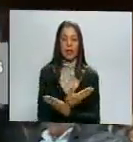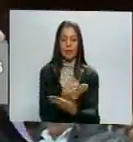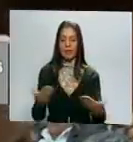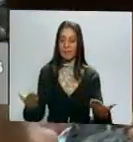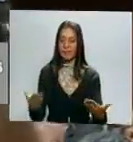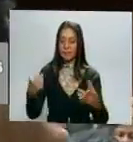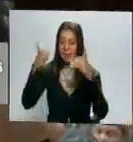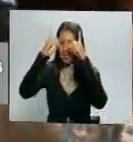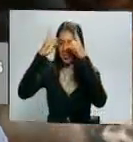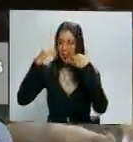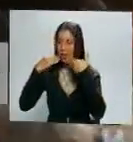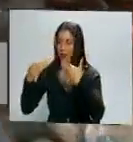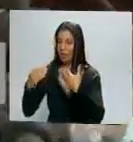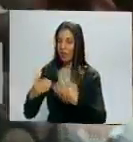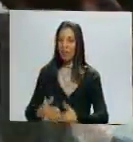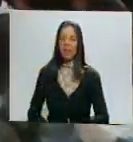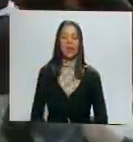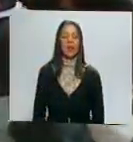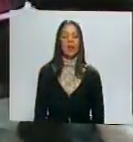presidenta.